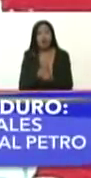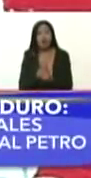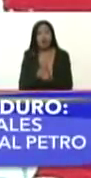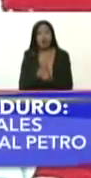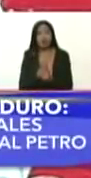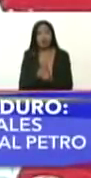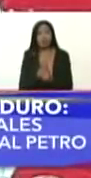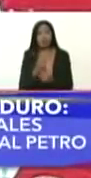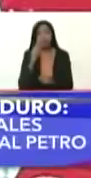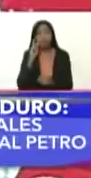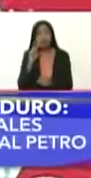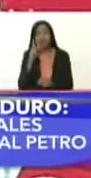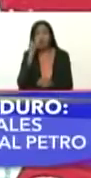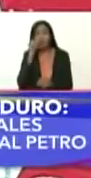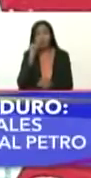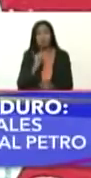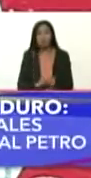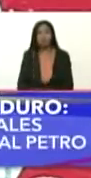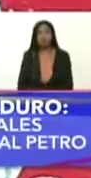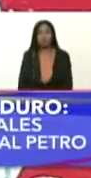también, fíjate,